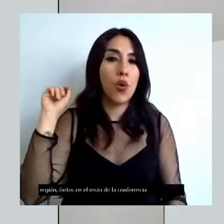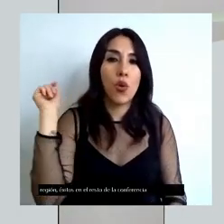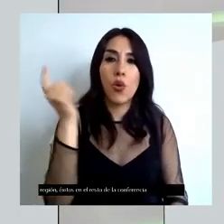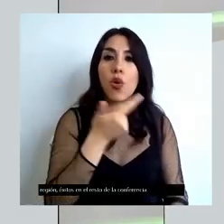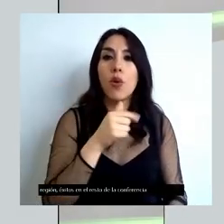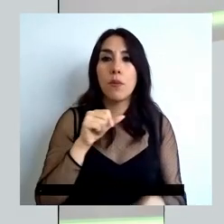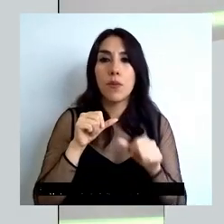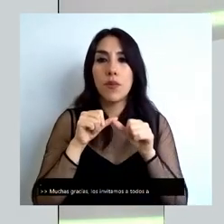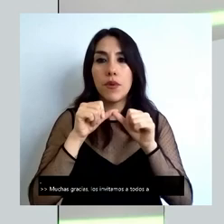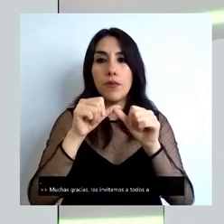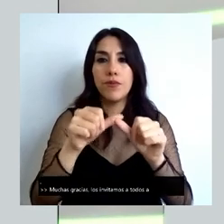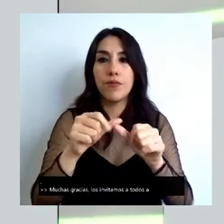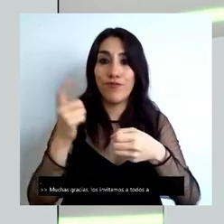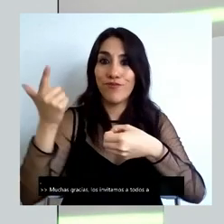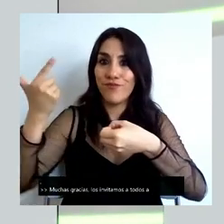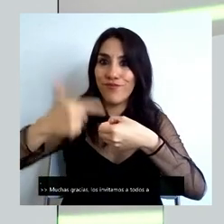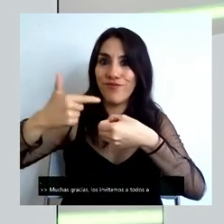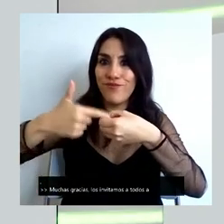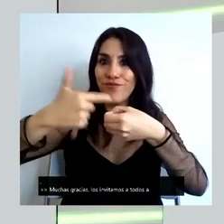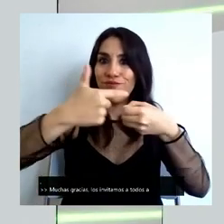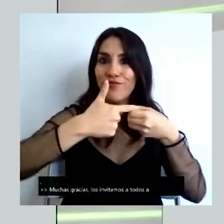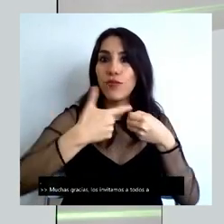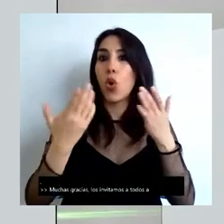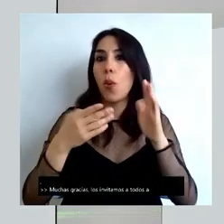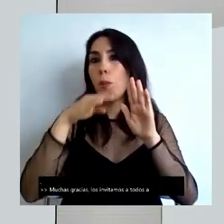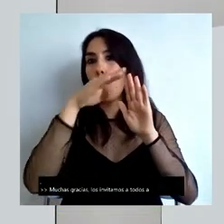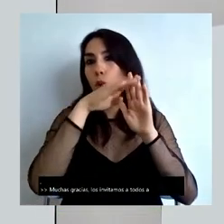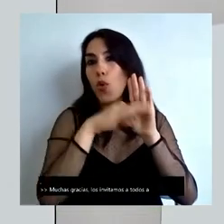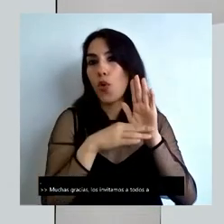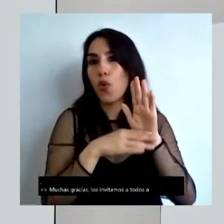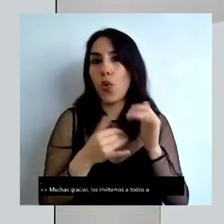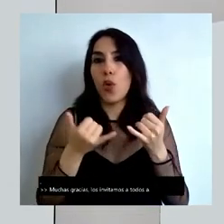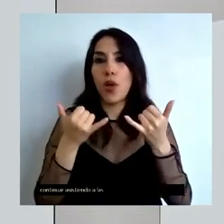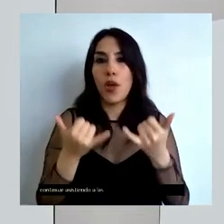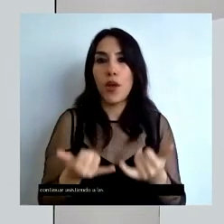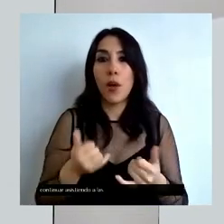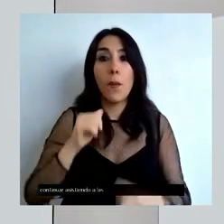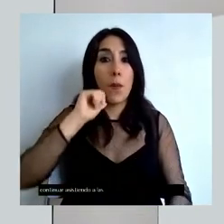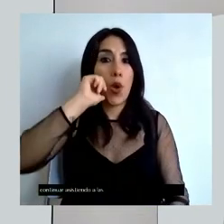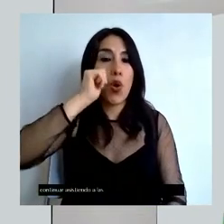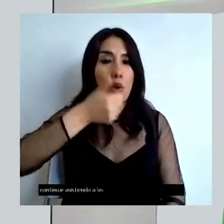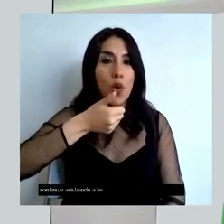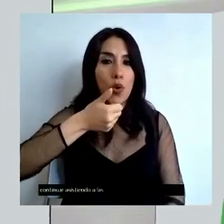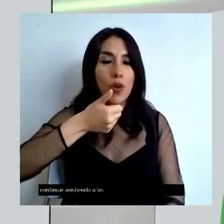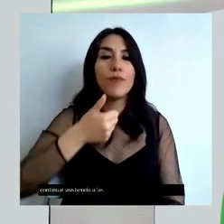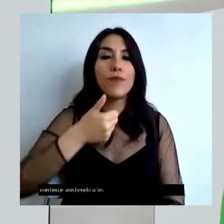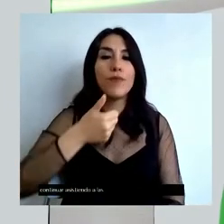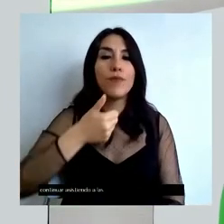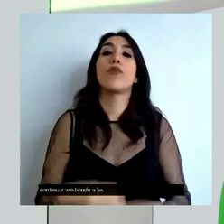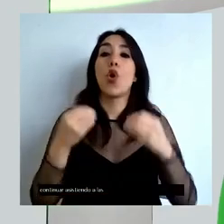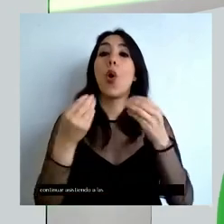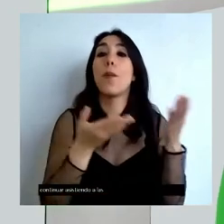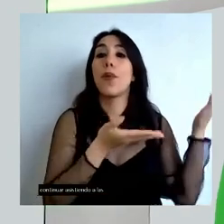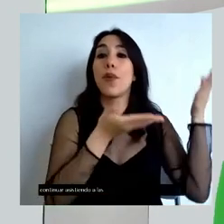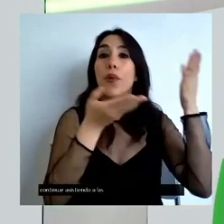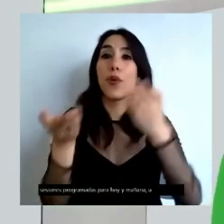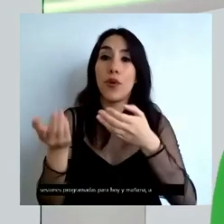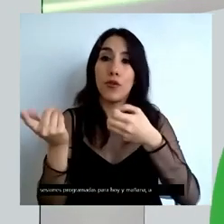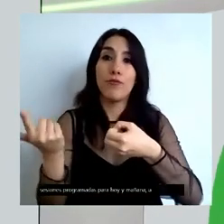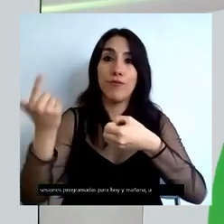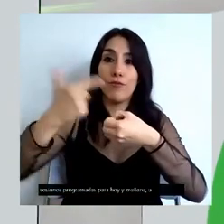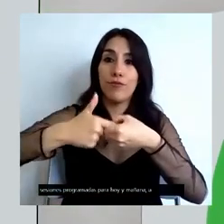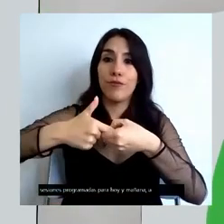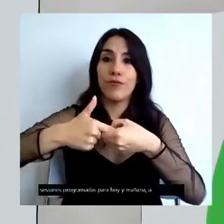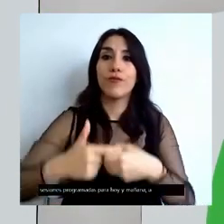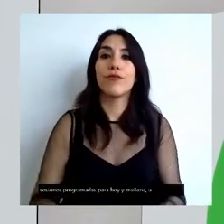para hoy y mañana. A continuación, los invitamos a conectarse al evento en vivo de